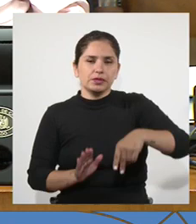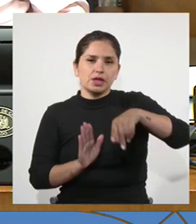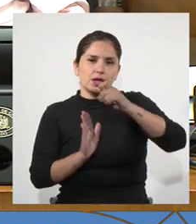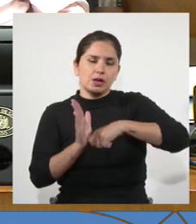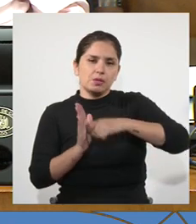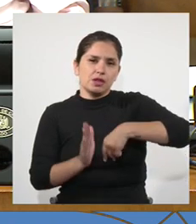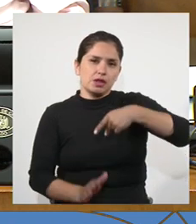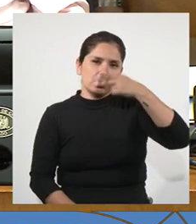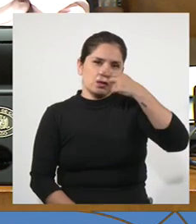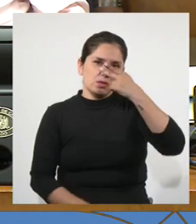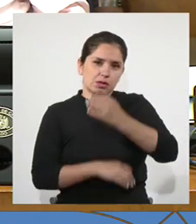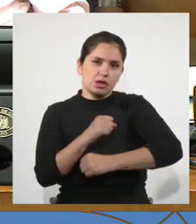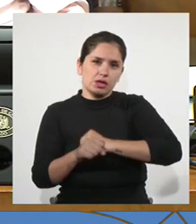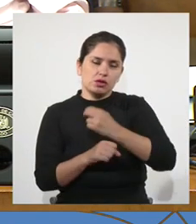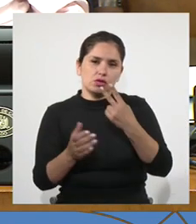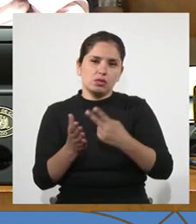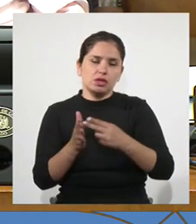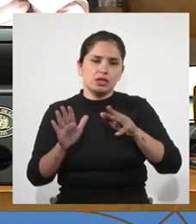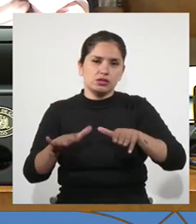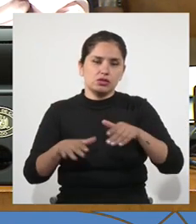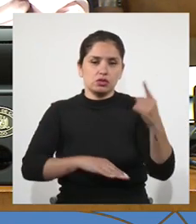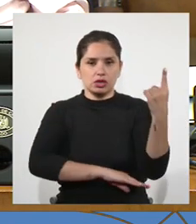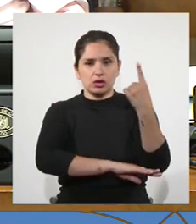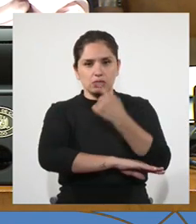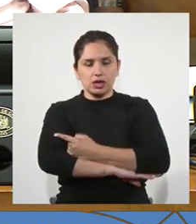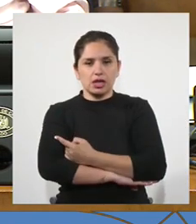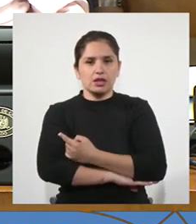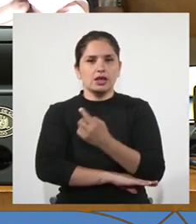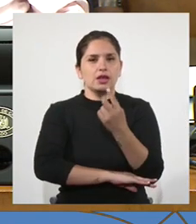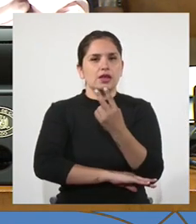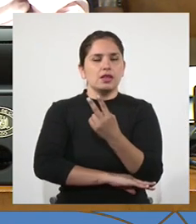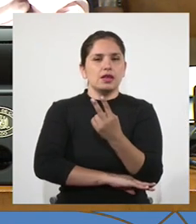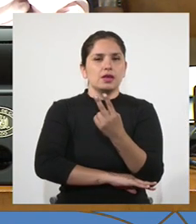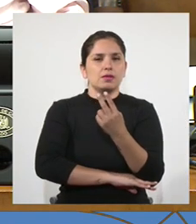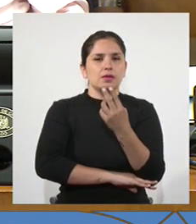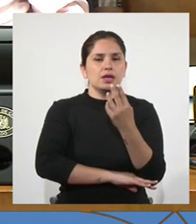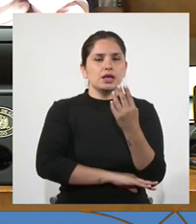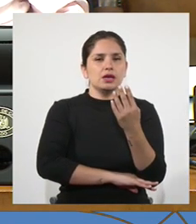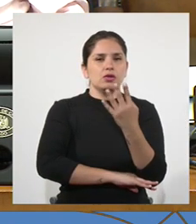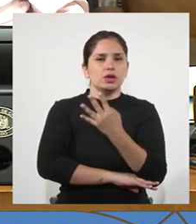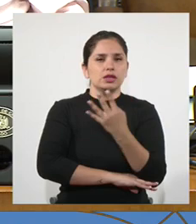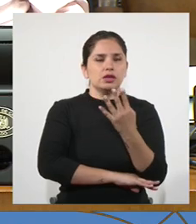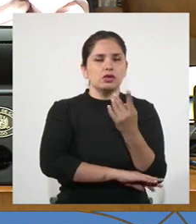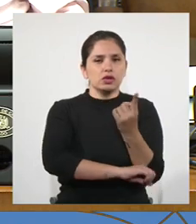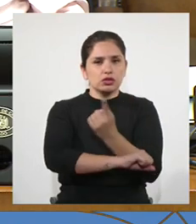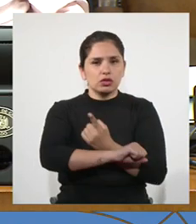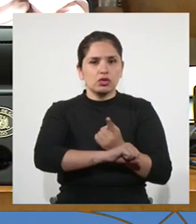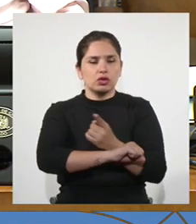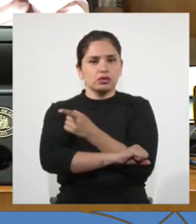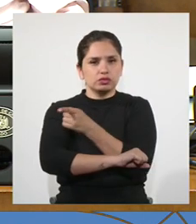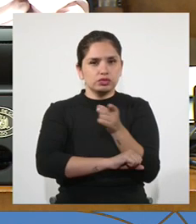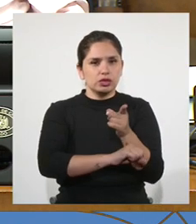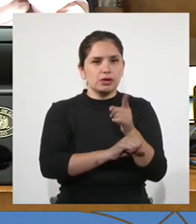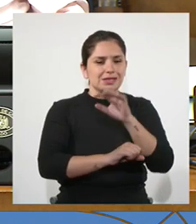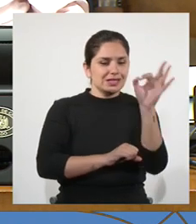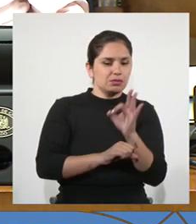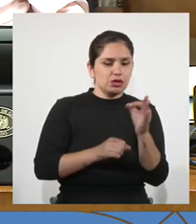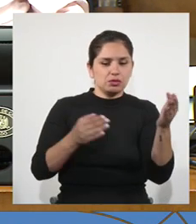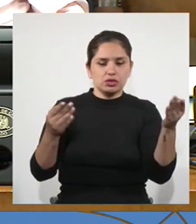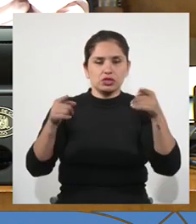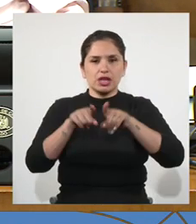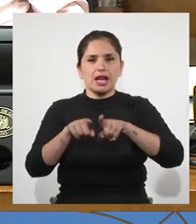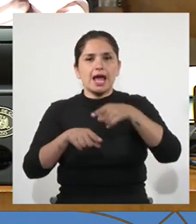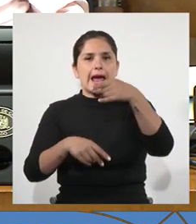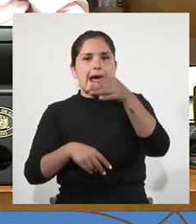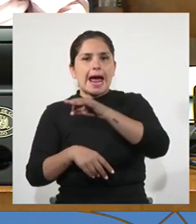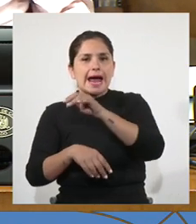una jornada de 44 horas semanales. Dicho bono será calculado de manera proporcional a las horas del respectivo contrato de